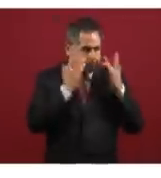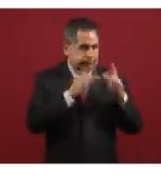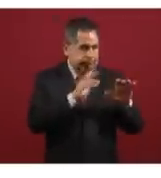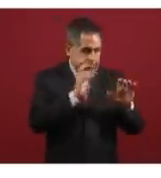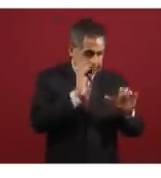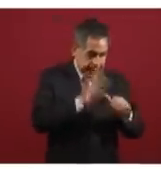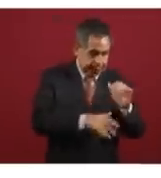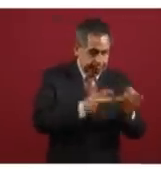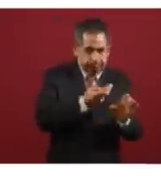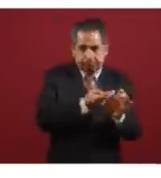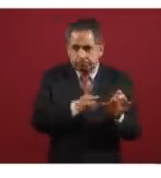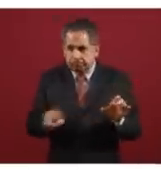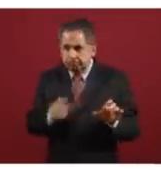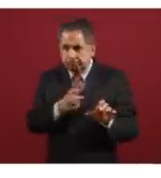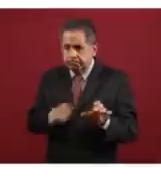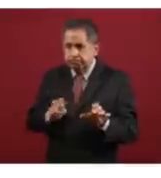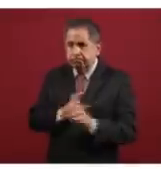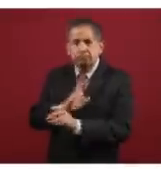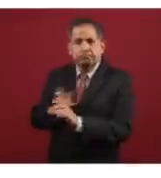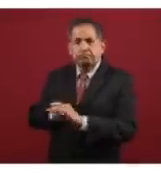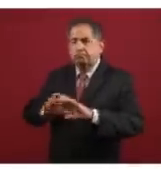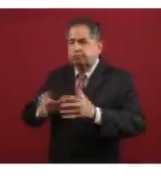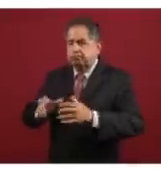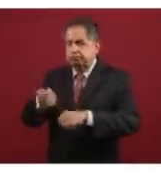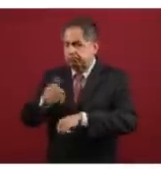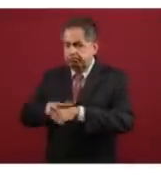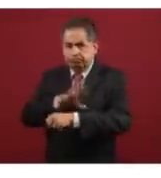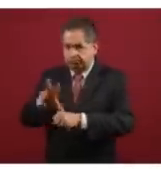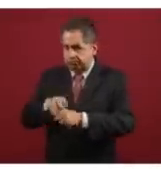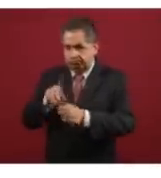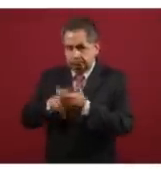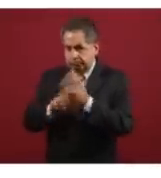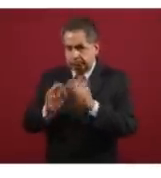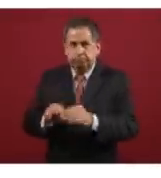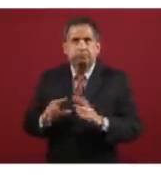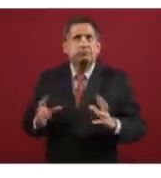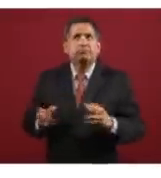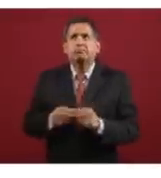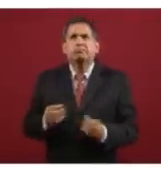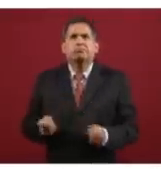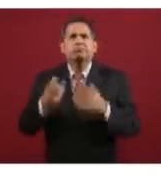personal administrativo. De esta manera, tenemos ya un